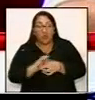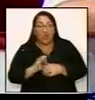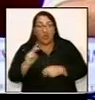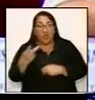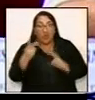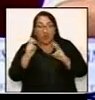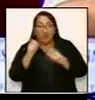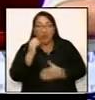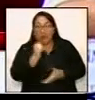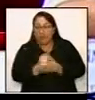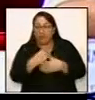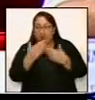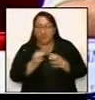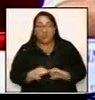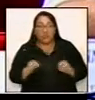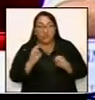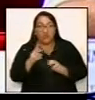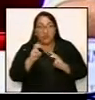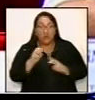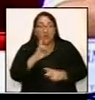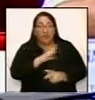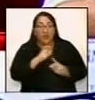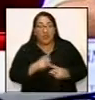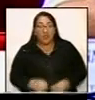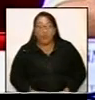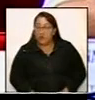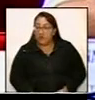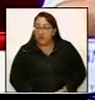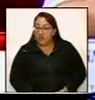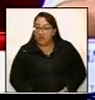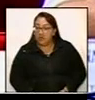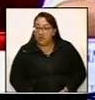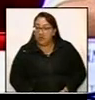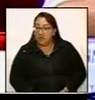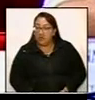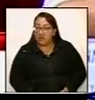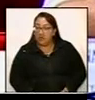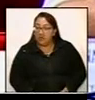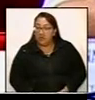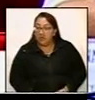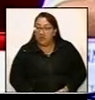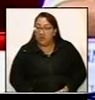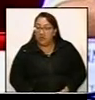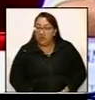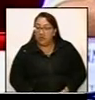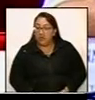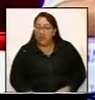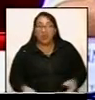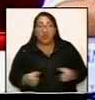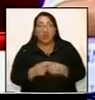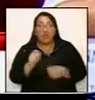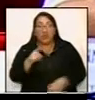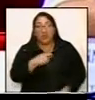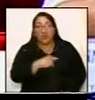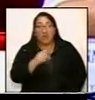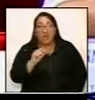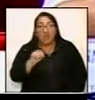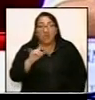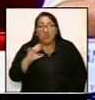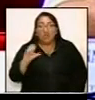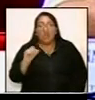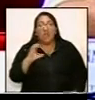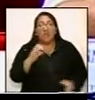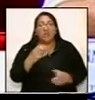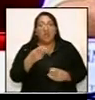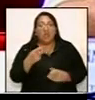es lo que hemos aprobado, que es dar prioridad a este tema de la fiscalización de las ONG, yo creo que lo que ha dicho la congresista, no sé, el congresista Chacón,